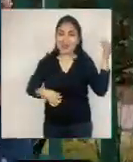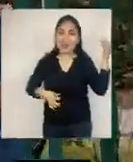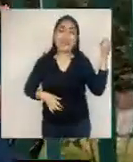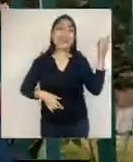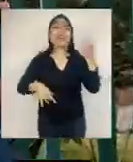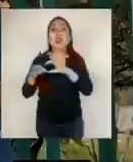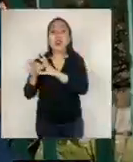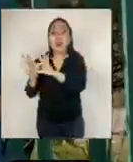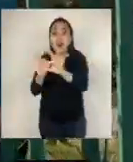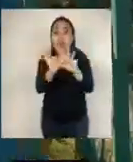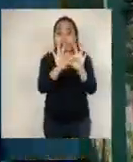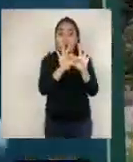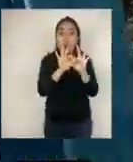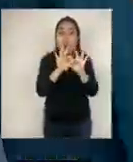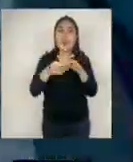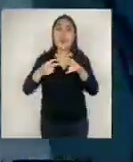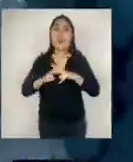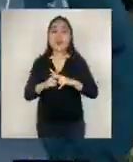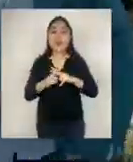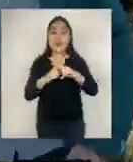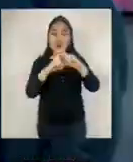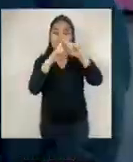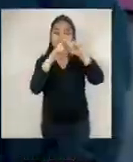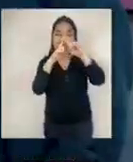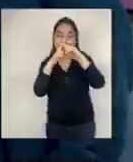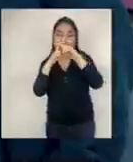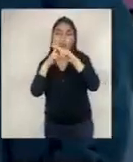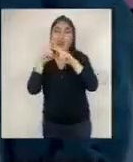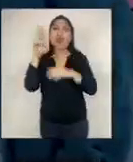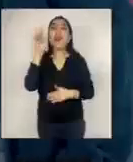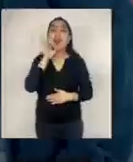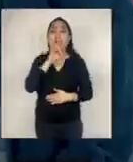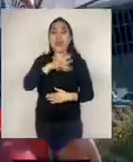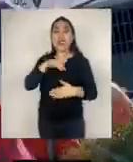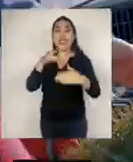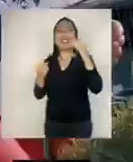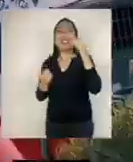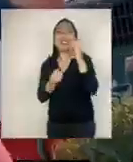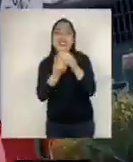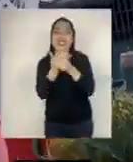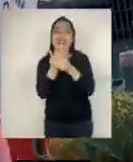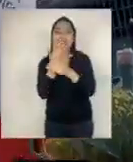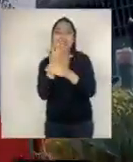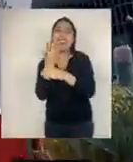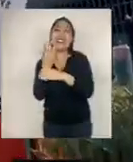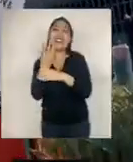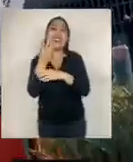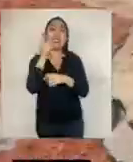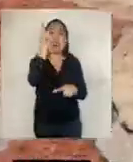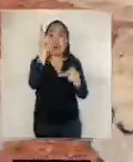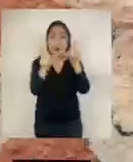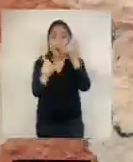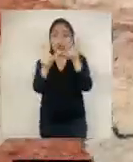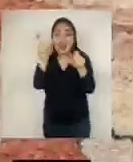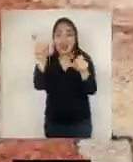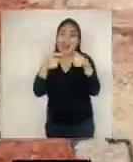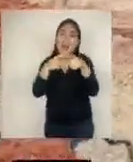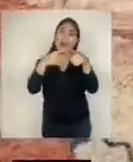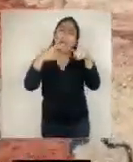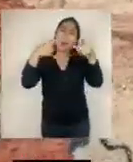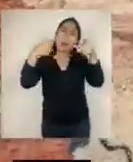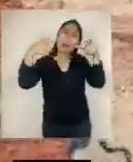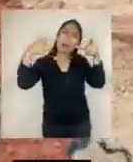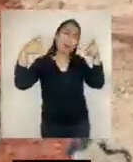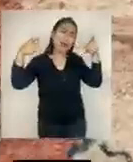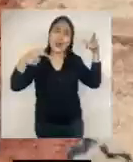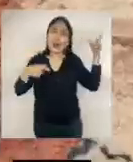de la falta de creatividad del rechazo en su campaña, porque el fin de semana salió una campaña muy nefasta con